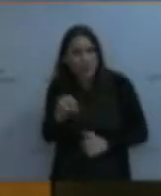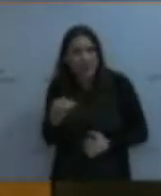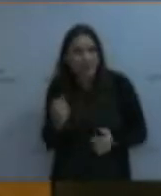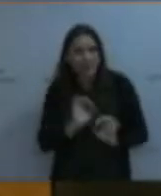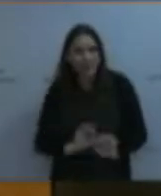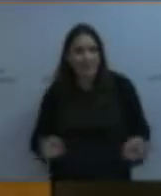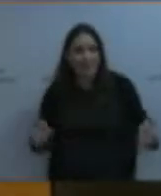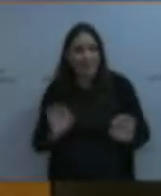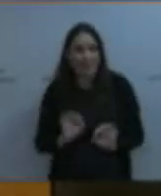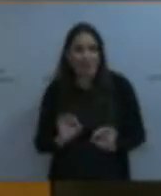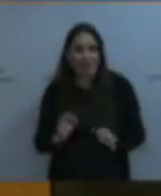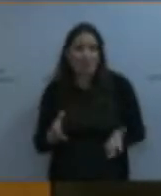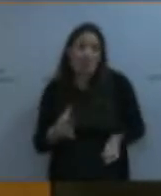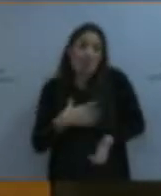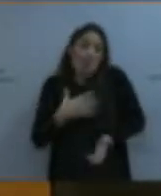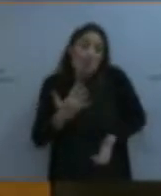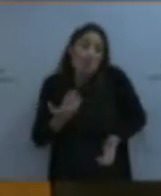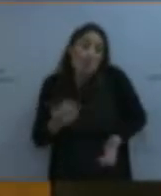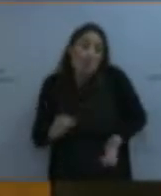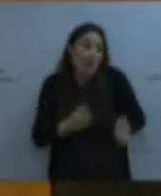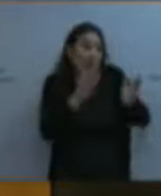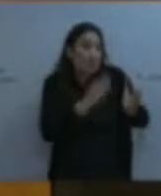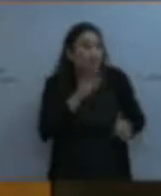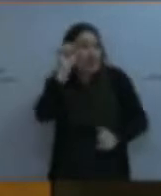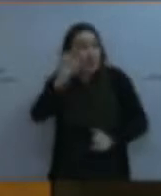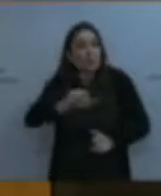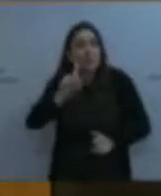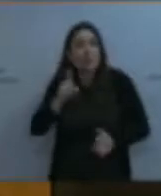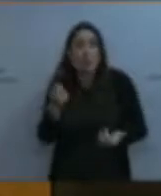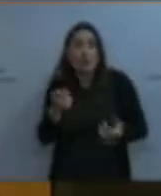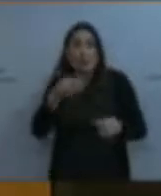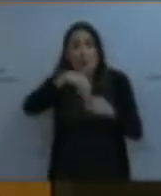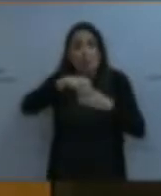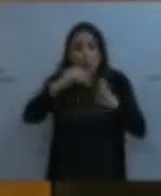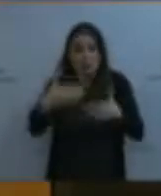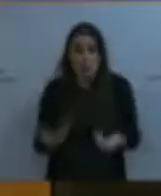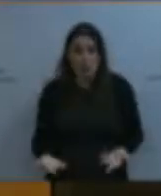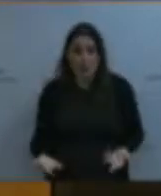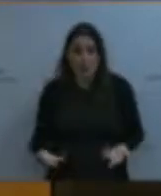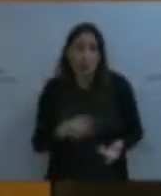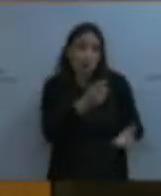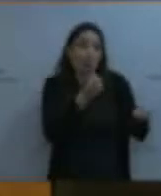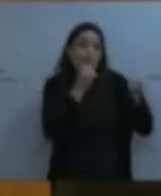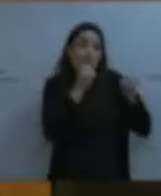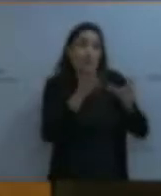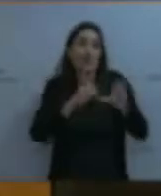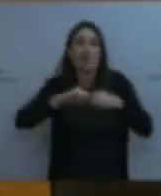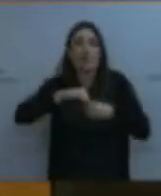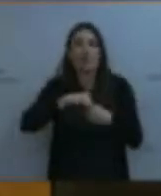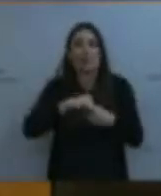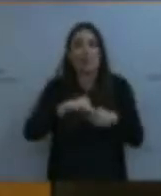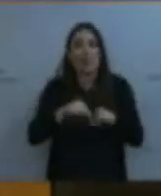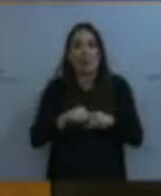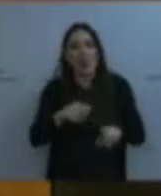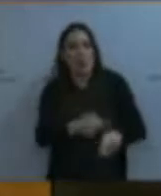a decir. Igual ya que simplemente escuchó a los que no ni decían nada, ¿no? Y contó la participación como apabullante